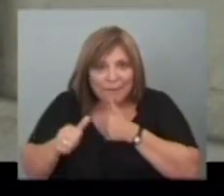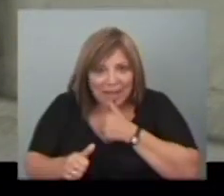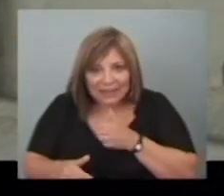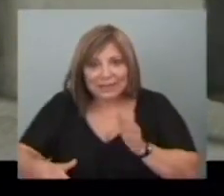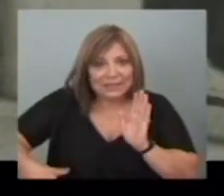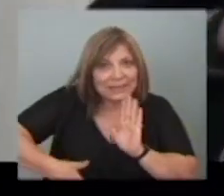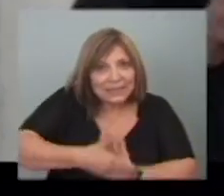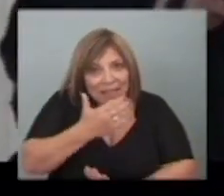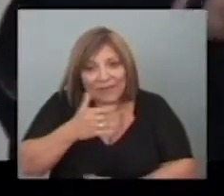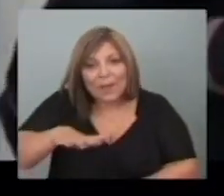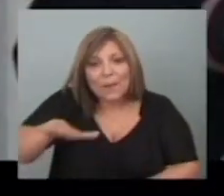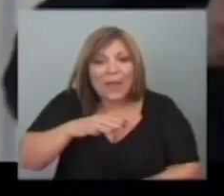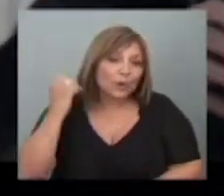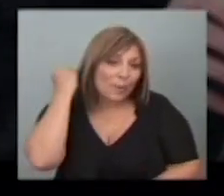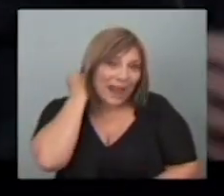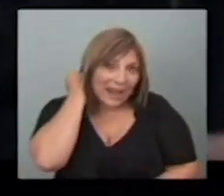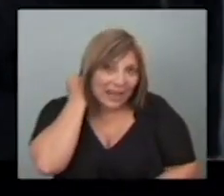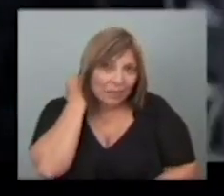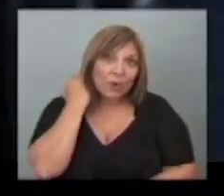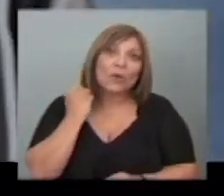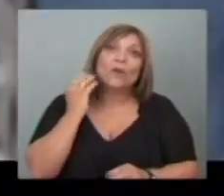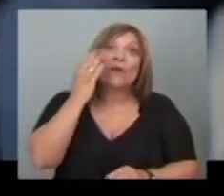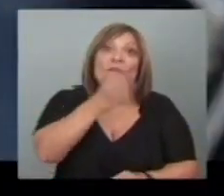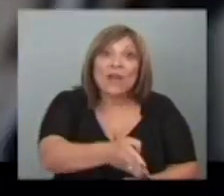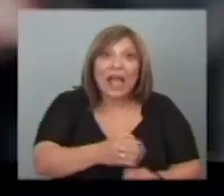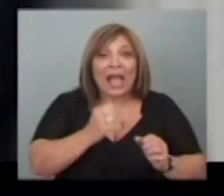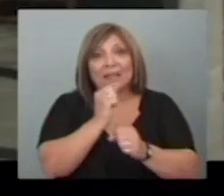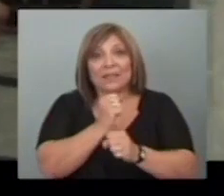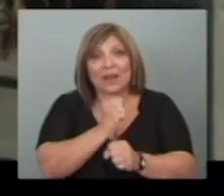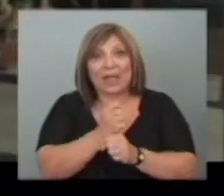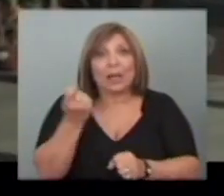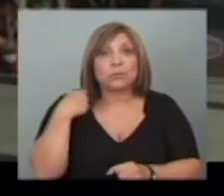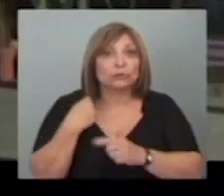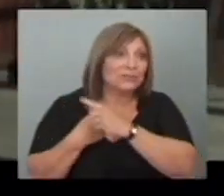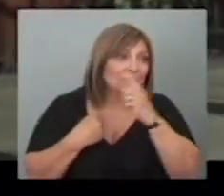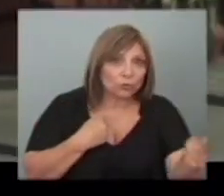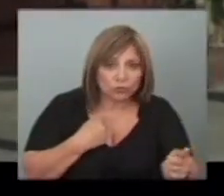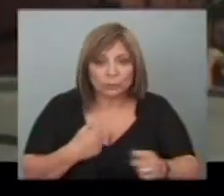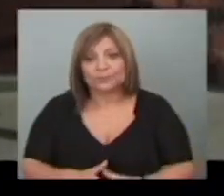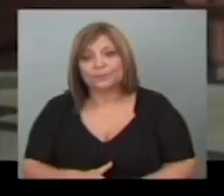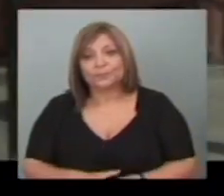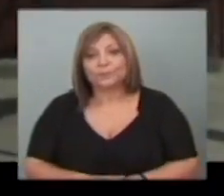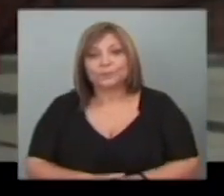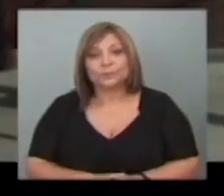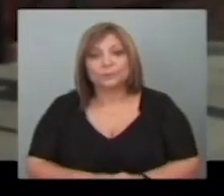de la casa en la que vive en el barrio Palermo y trasladarse hasta su lugar de trabajo en Pocitos.